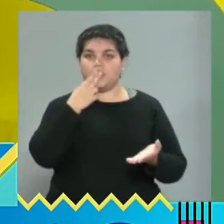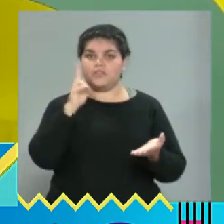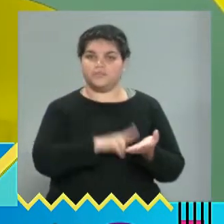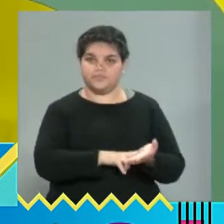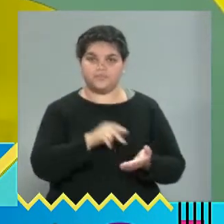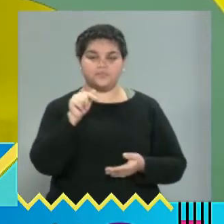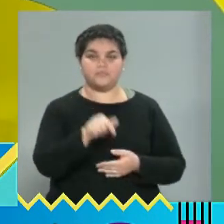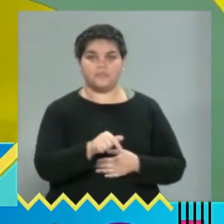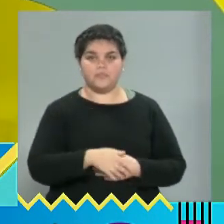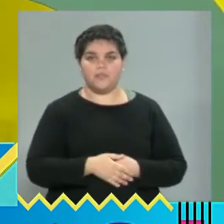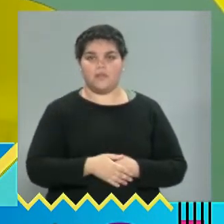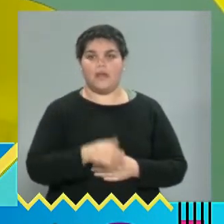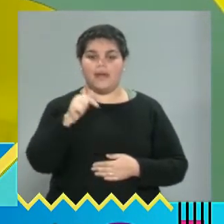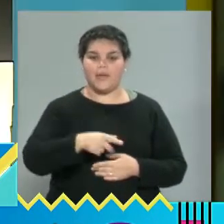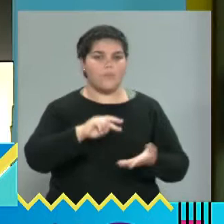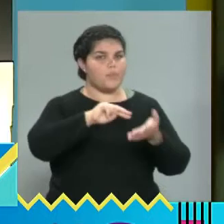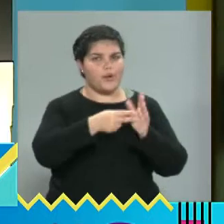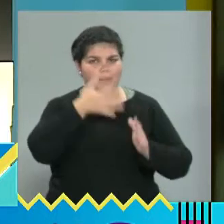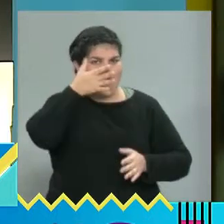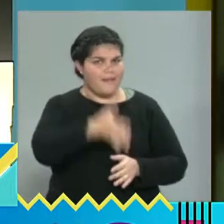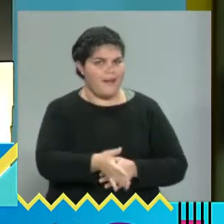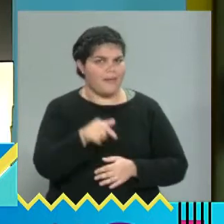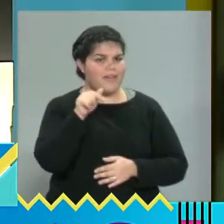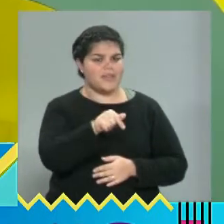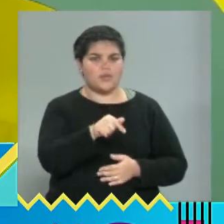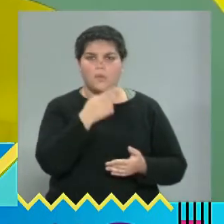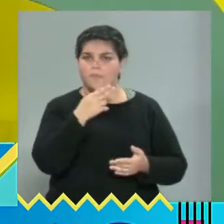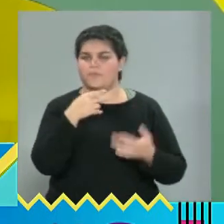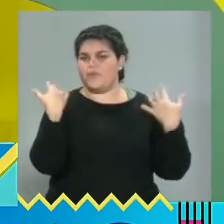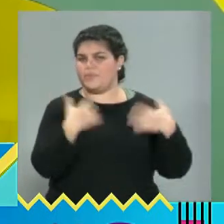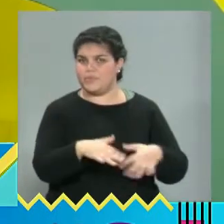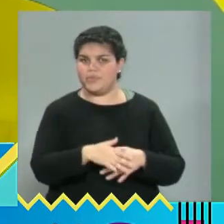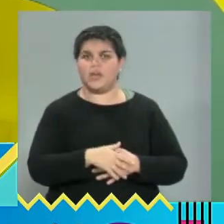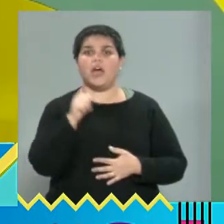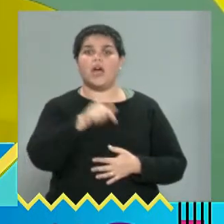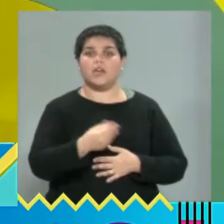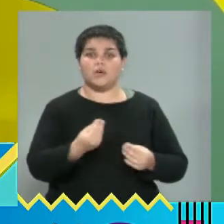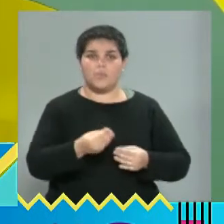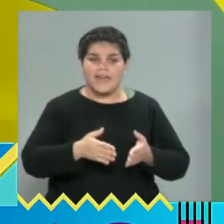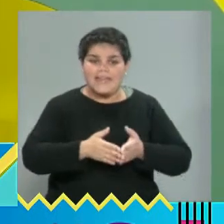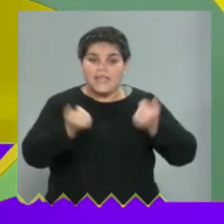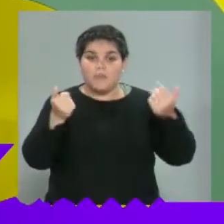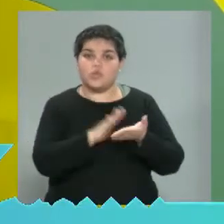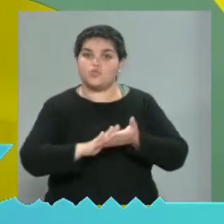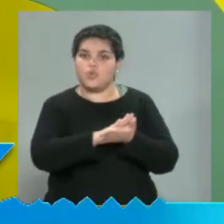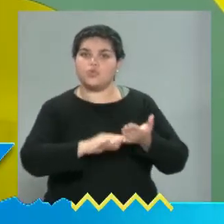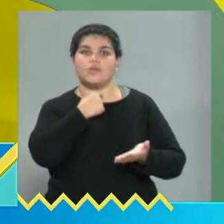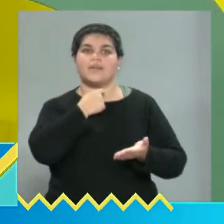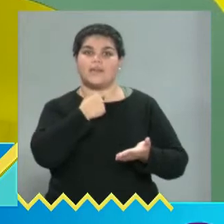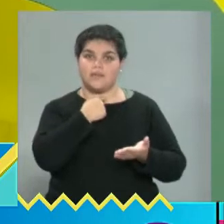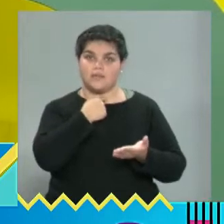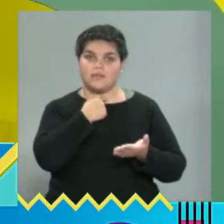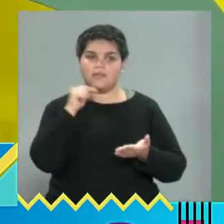es el problema más agudo que tiene el gobierno, y creo que la velocidad con la que está tratando de solucionarlo es